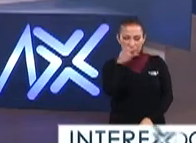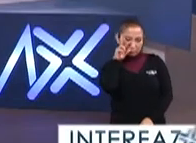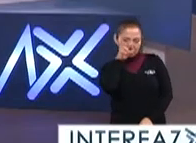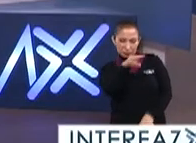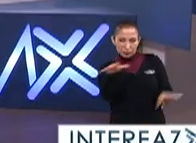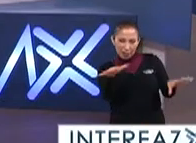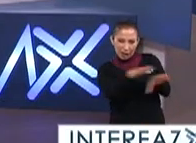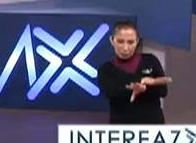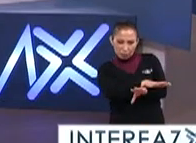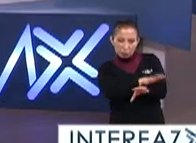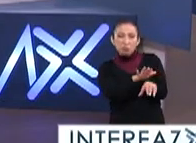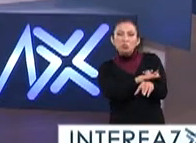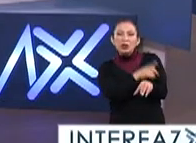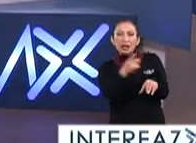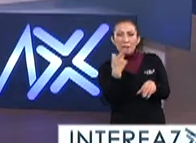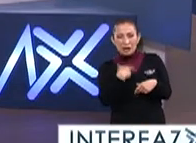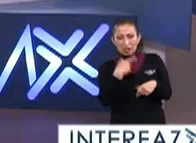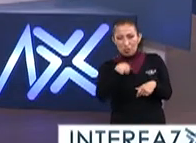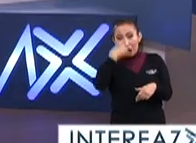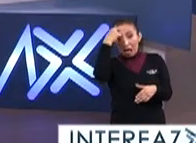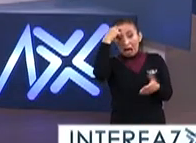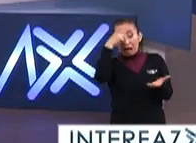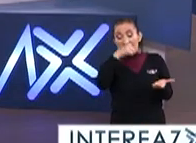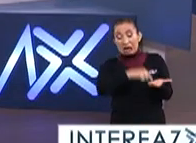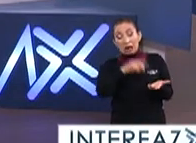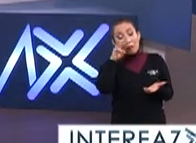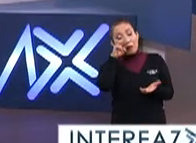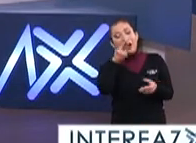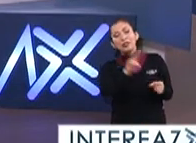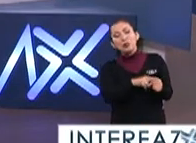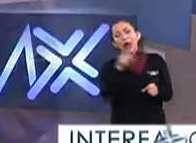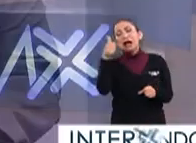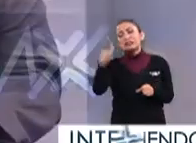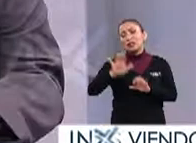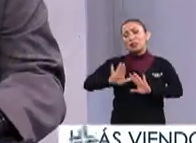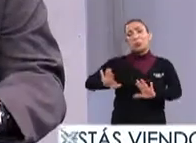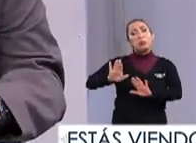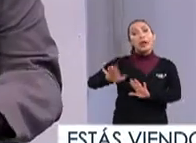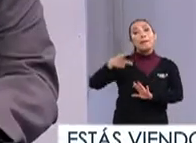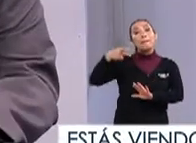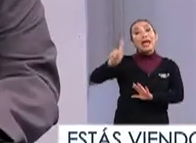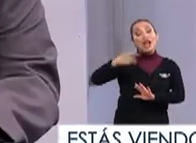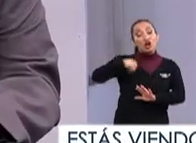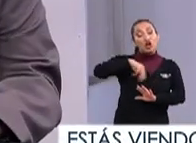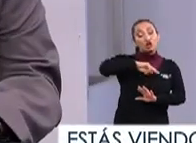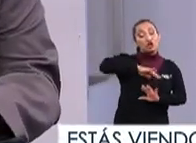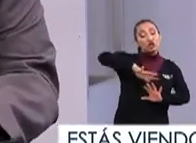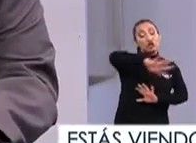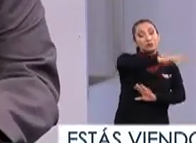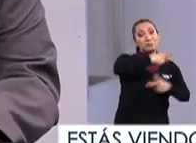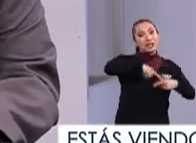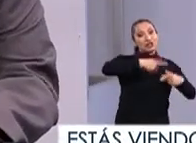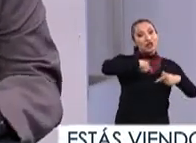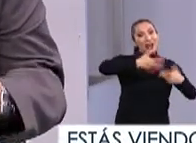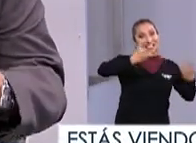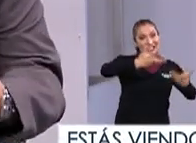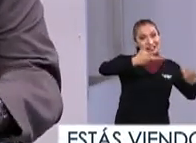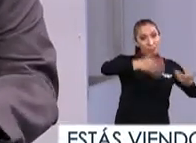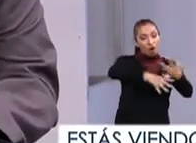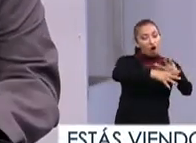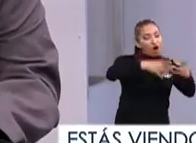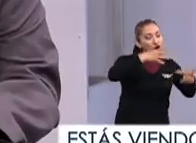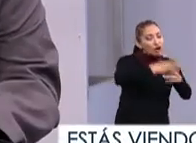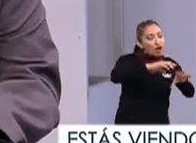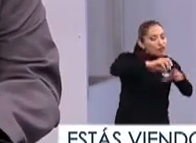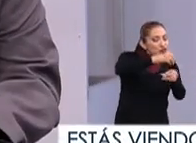generan, porque mucha gente tiene la idea de que se generan de forma natural y es cierto, sí, pero el factor antropogénico, el factor de la gente que